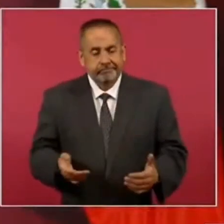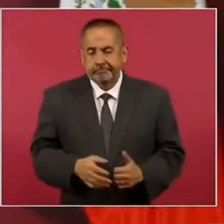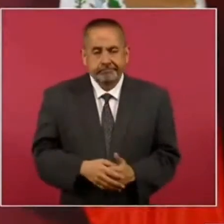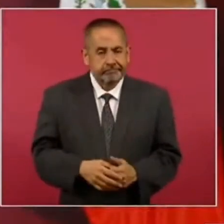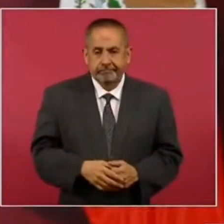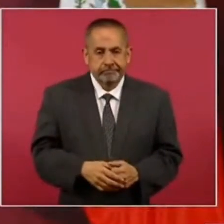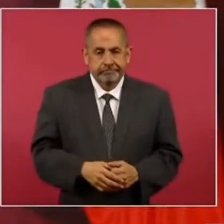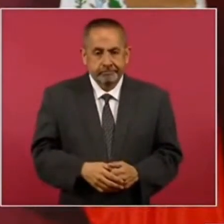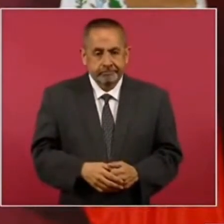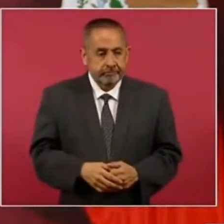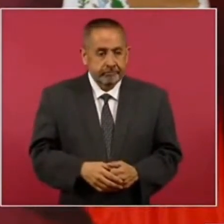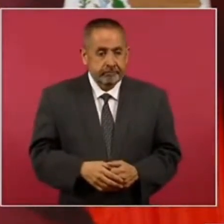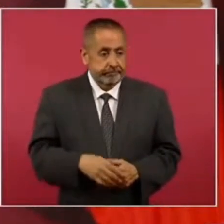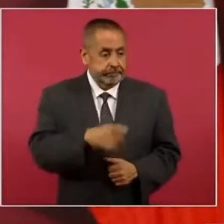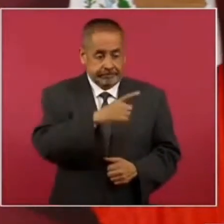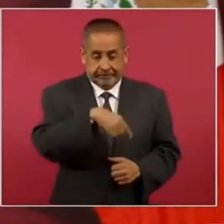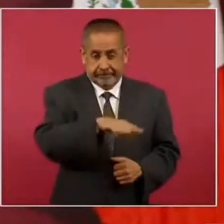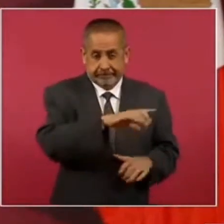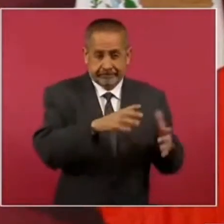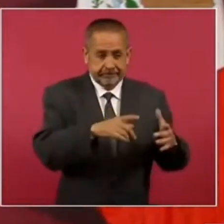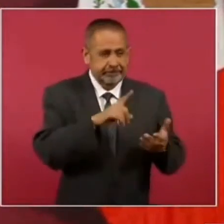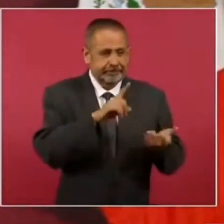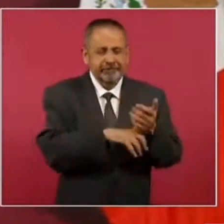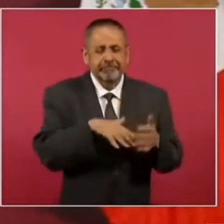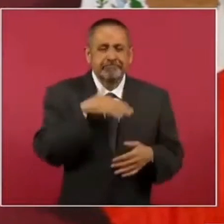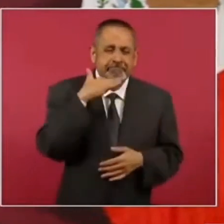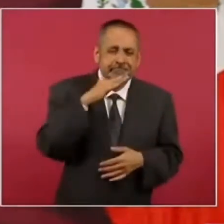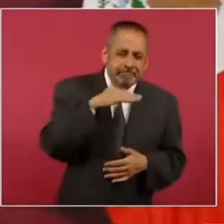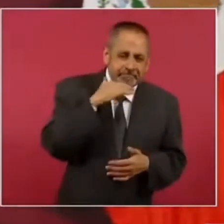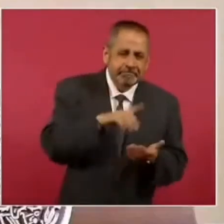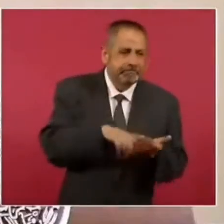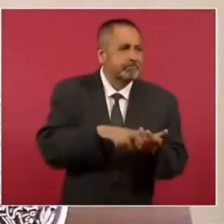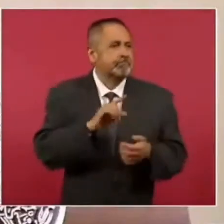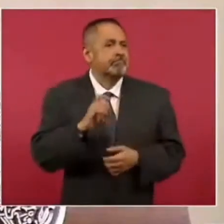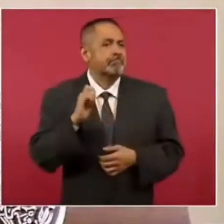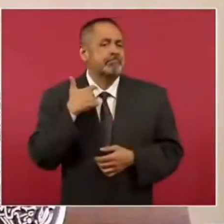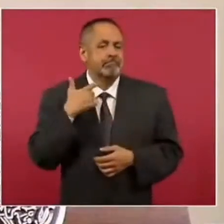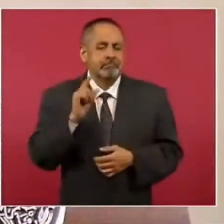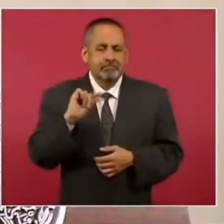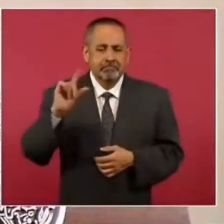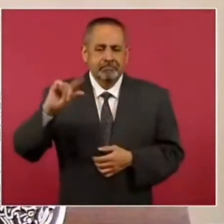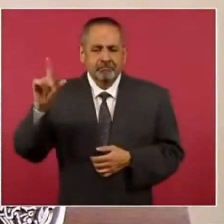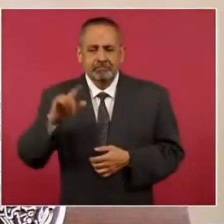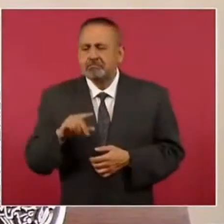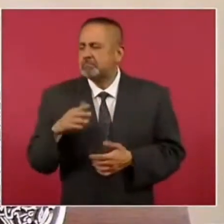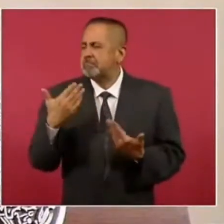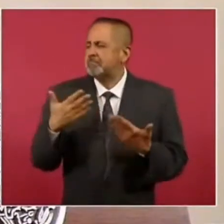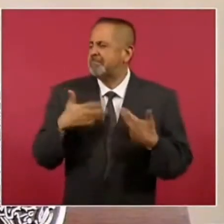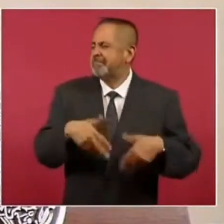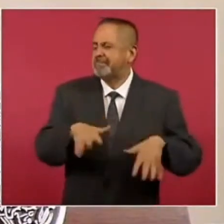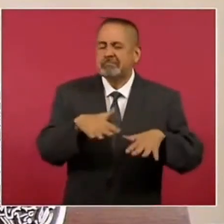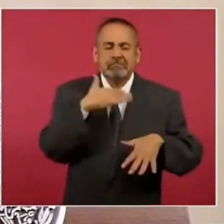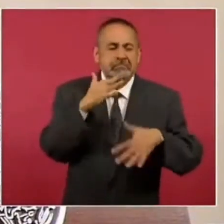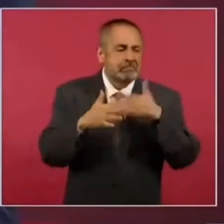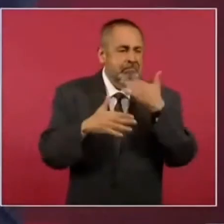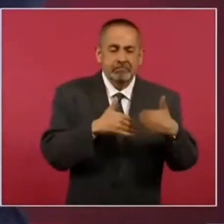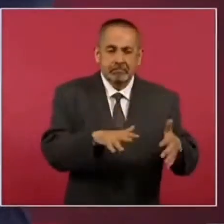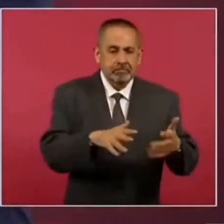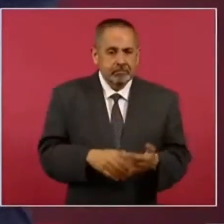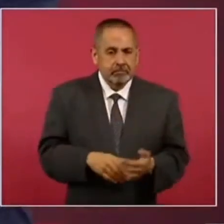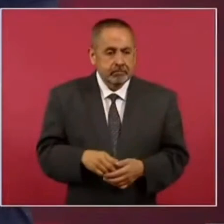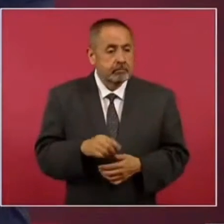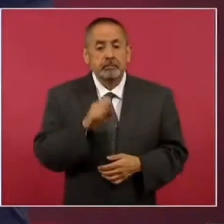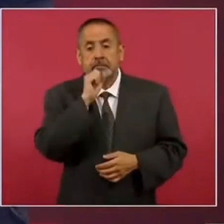No solo los corruptos, los funcionarios que permitieron esto, sino los